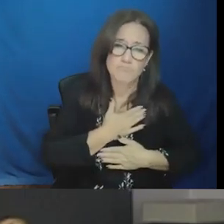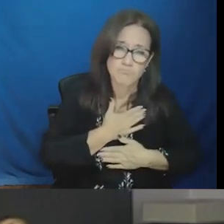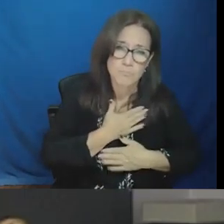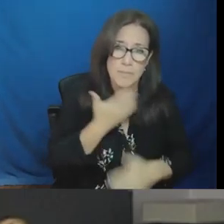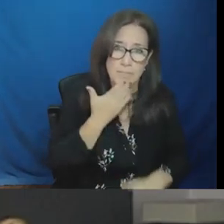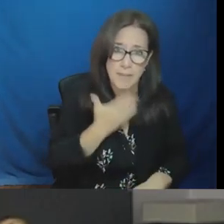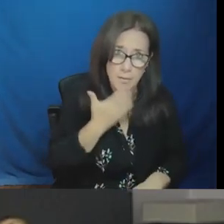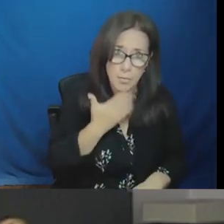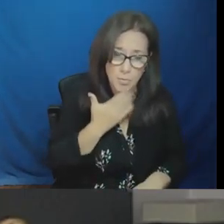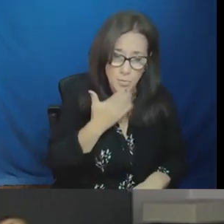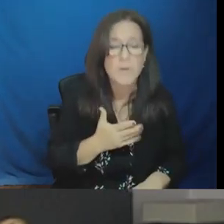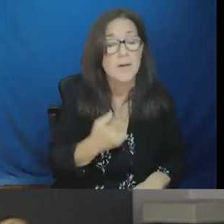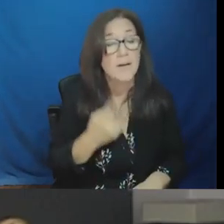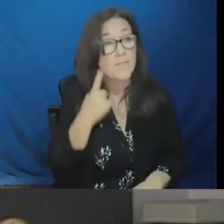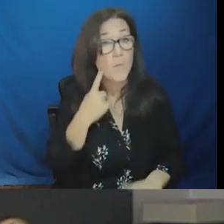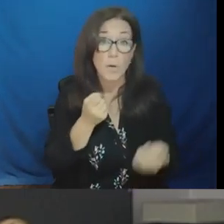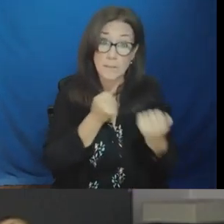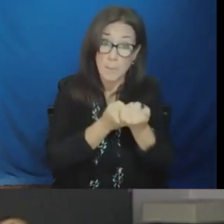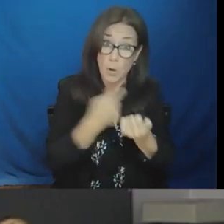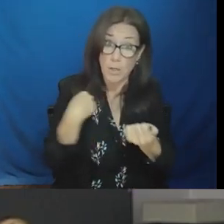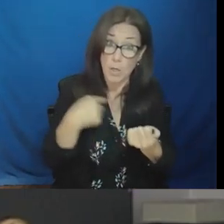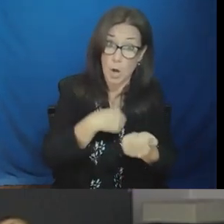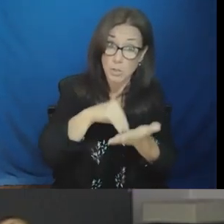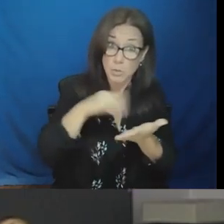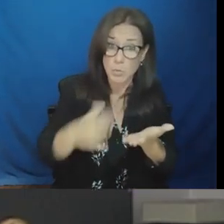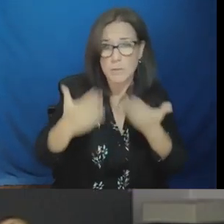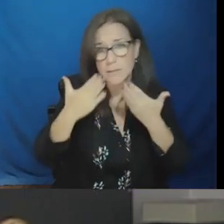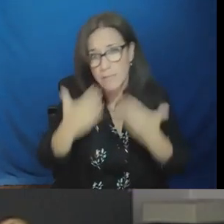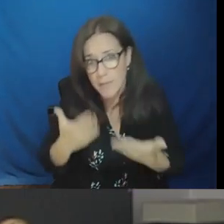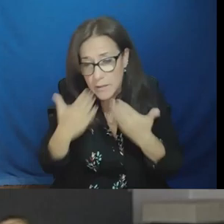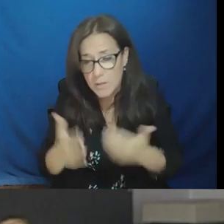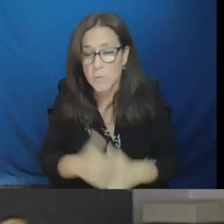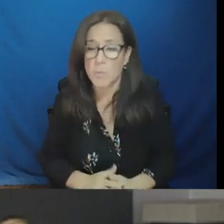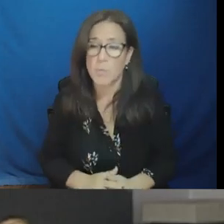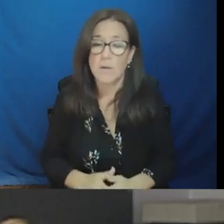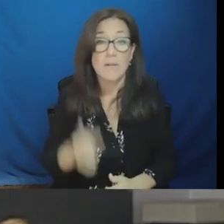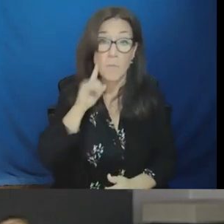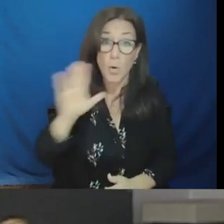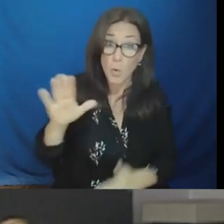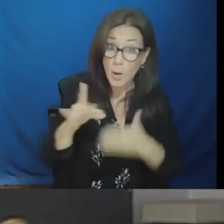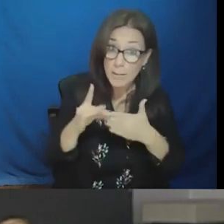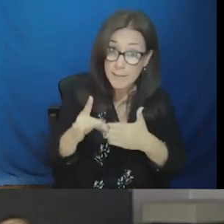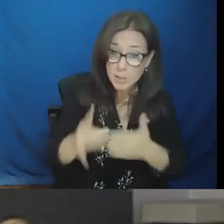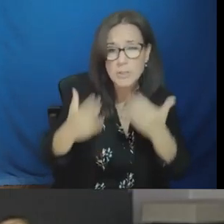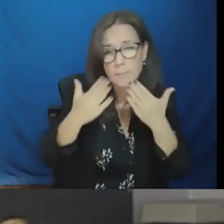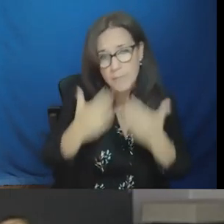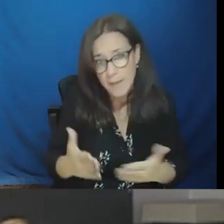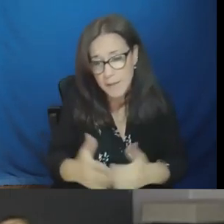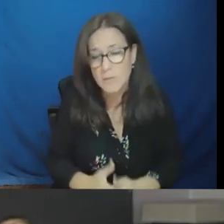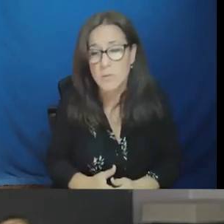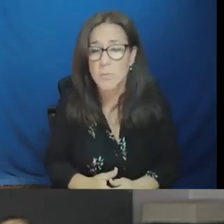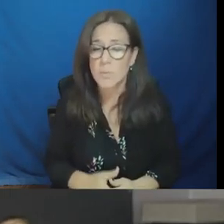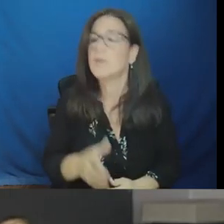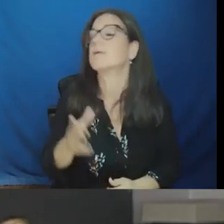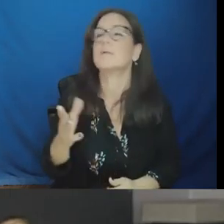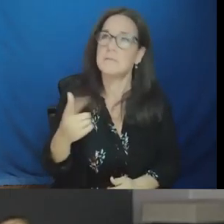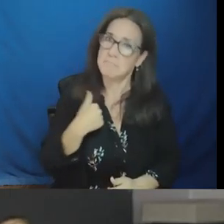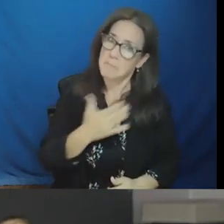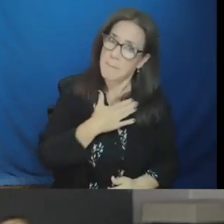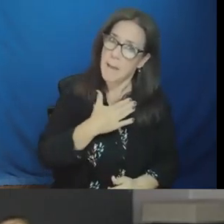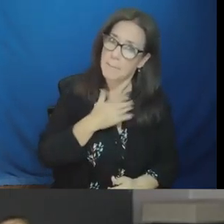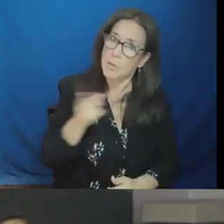cuidado que él recibió de su departamento fue muy bonito entonces de parte de estos estudiantes